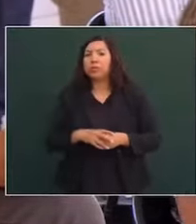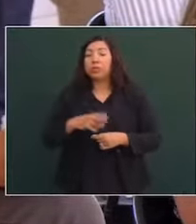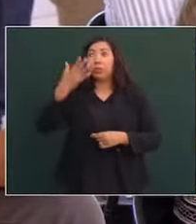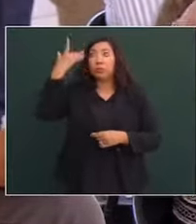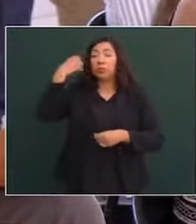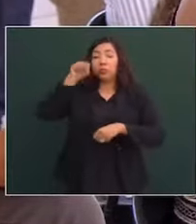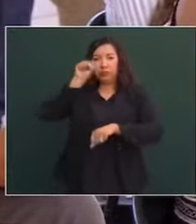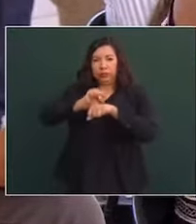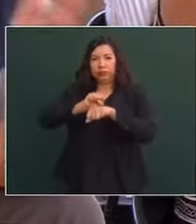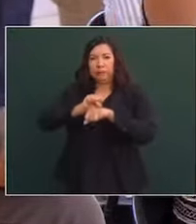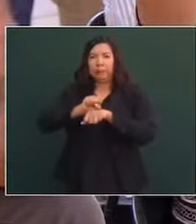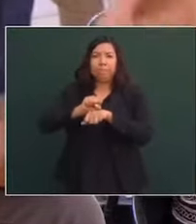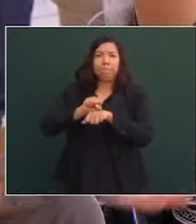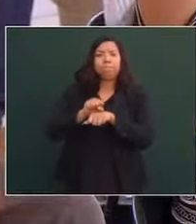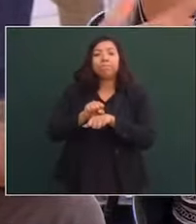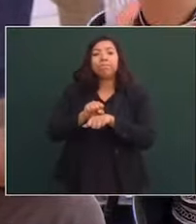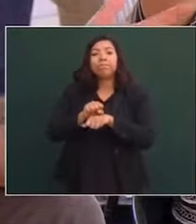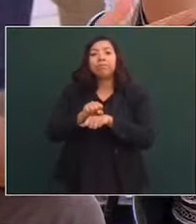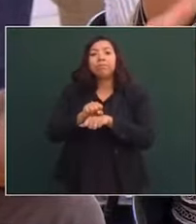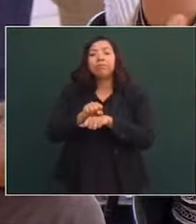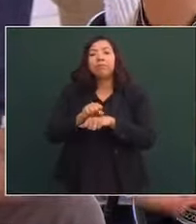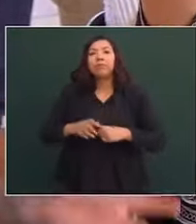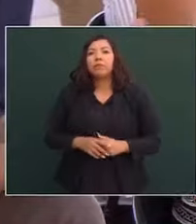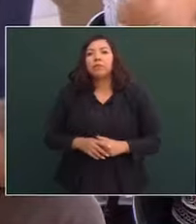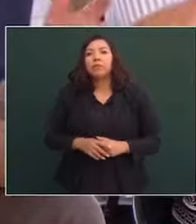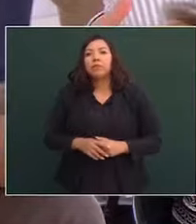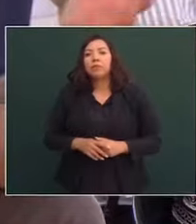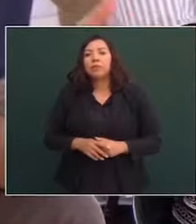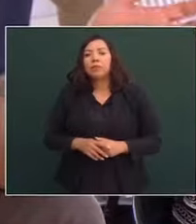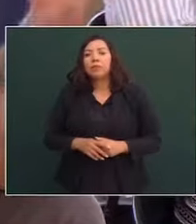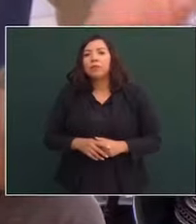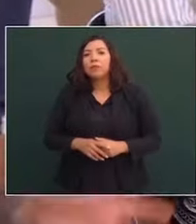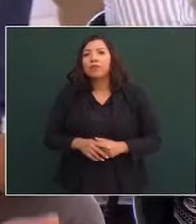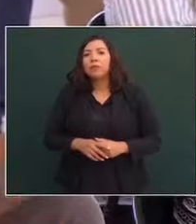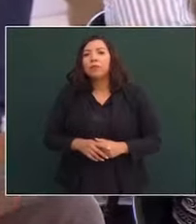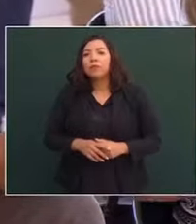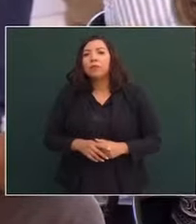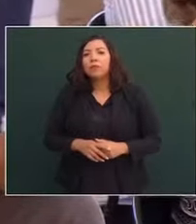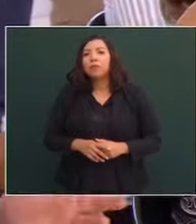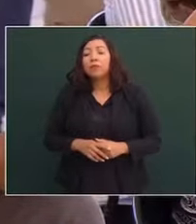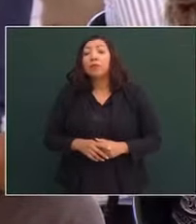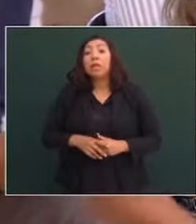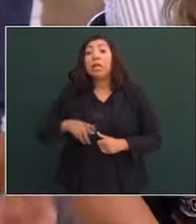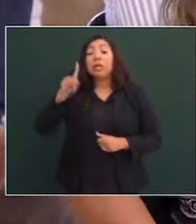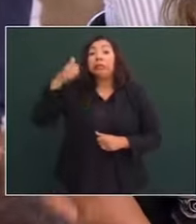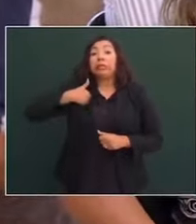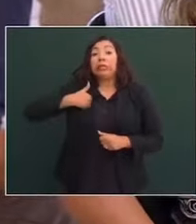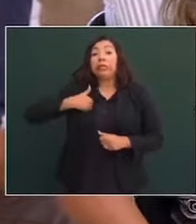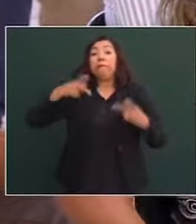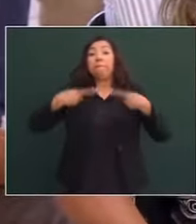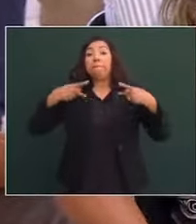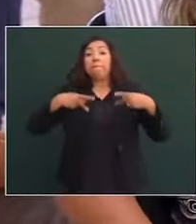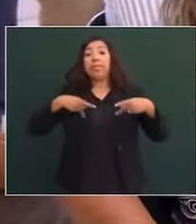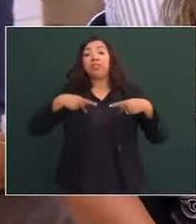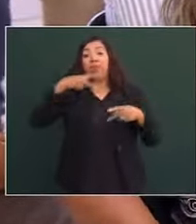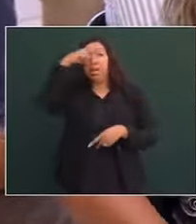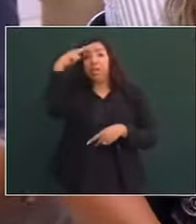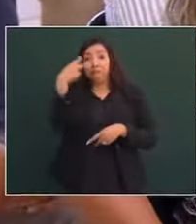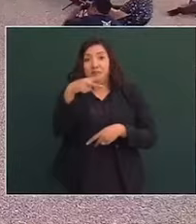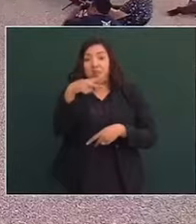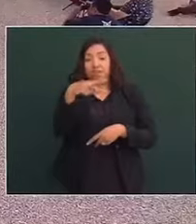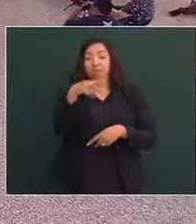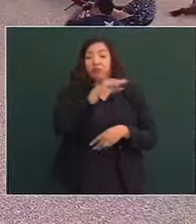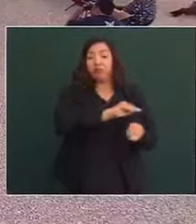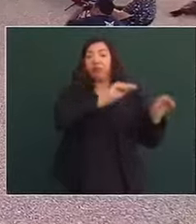semana pasada eh se descubrió que la ola de ya se tuvo conocimiento si la ola de altos bueno la ola de solicitudes de asilo de mexicanos en Canadá sí está ligada al crimen organizado o